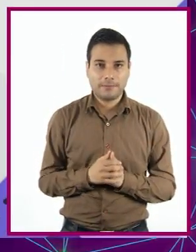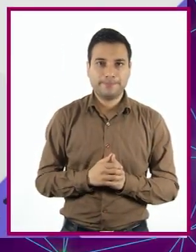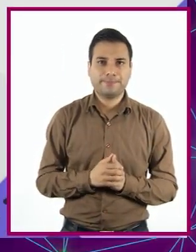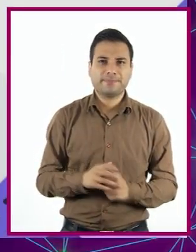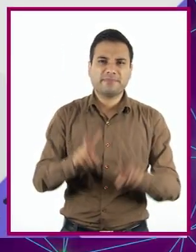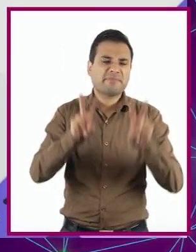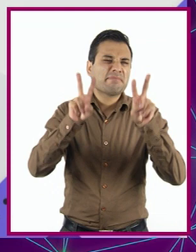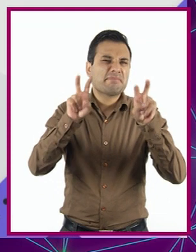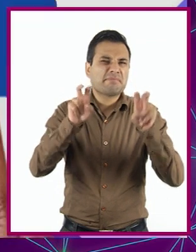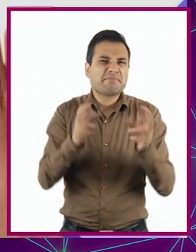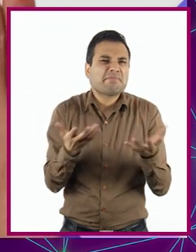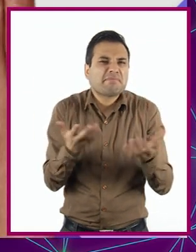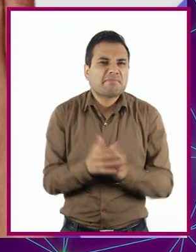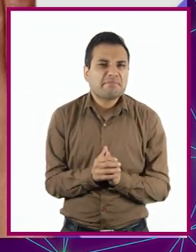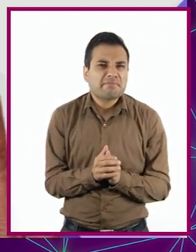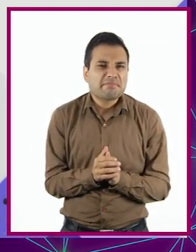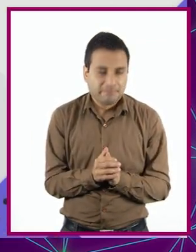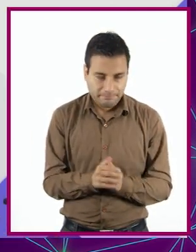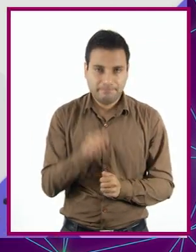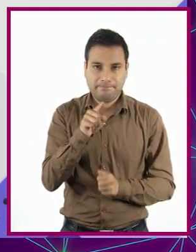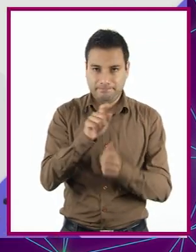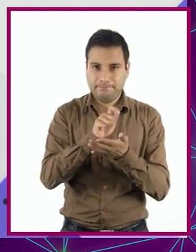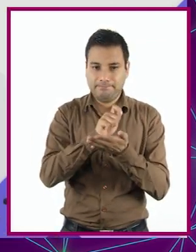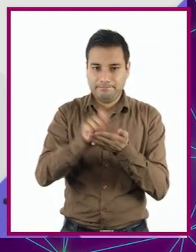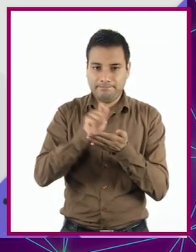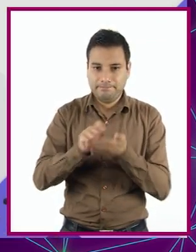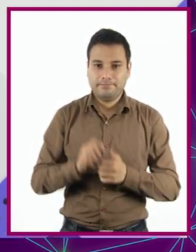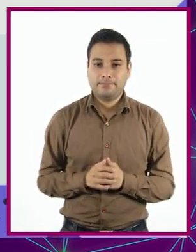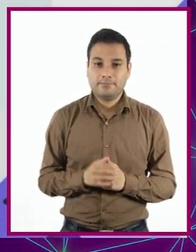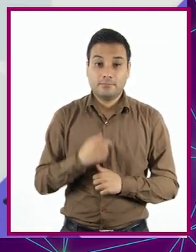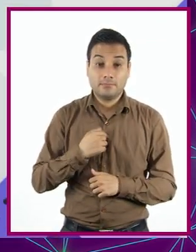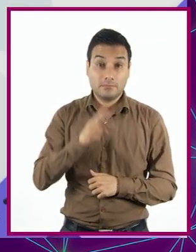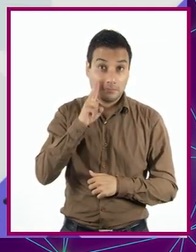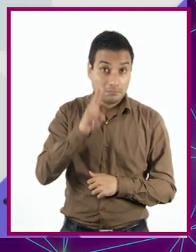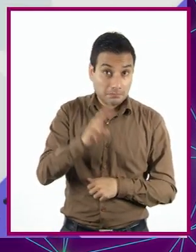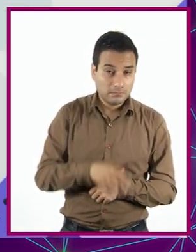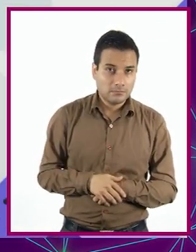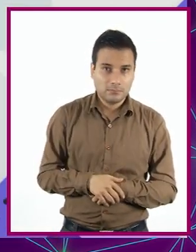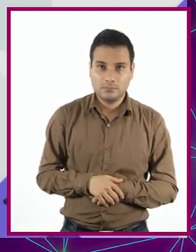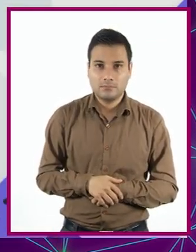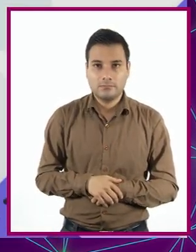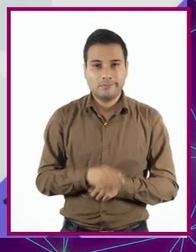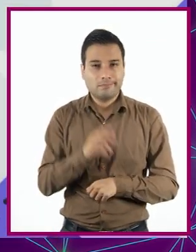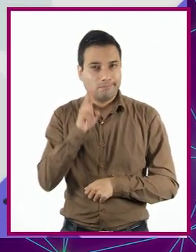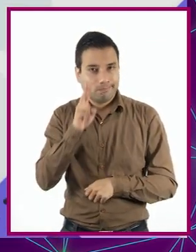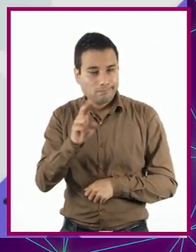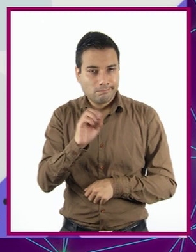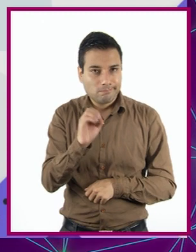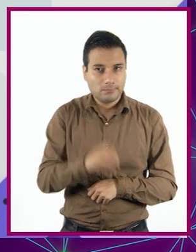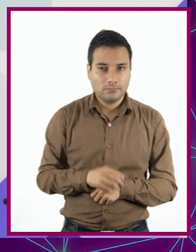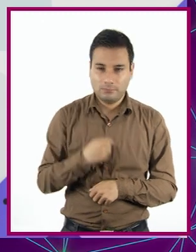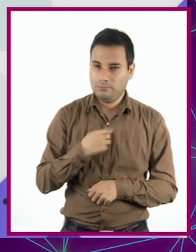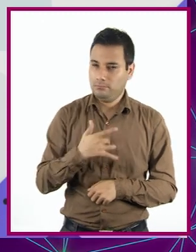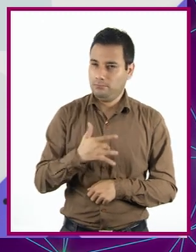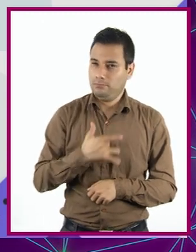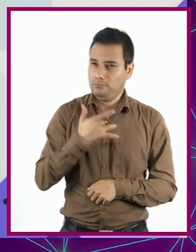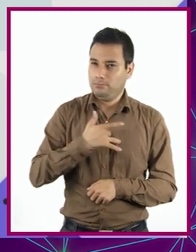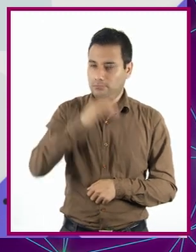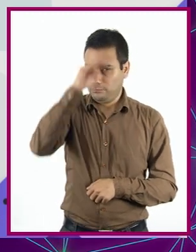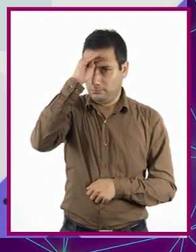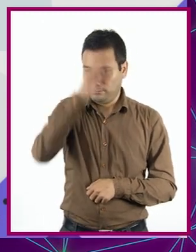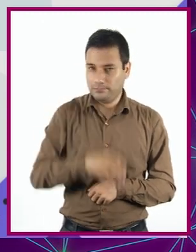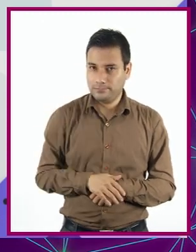del proyecto y completen las siguientes frases. Lo que veo, lo que no veo, lo que infiero. Compartan sus